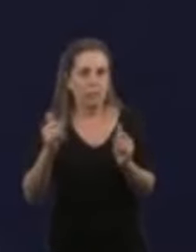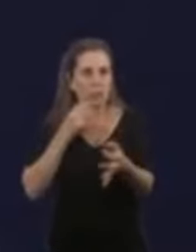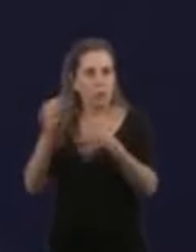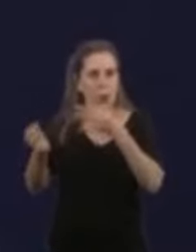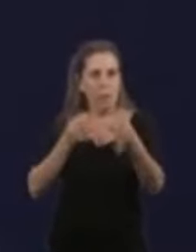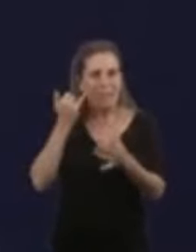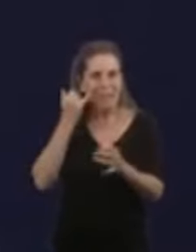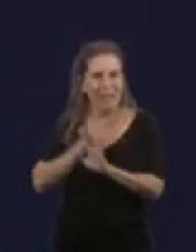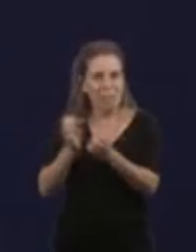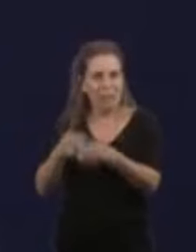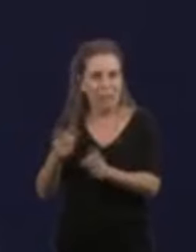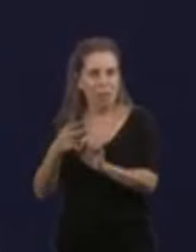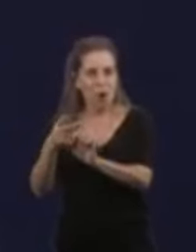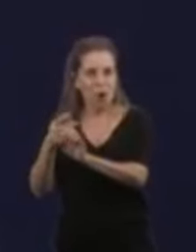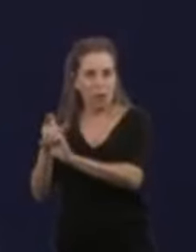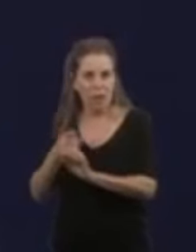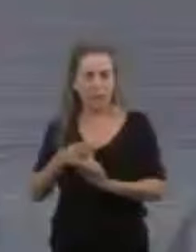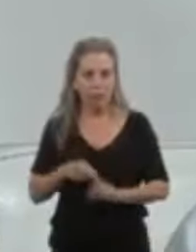iniciándose